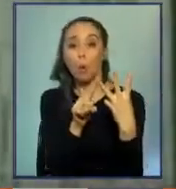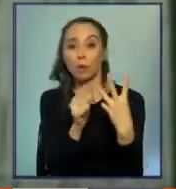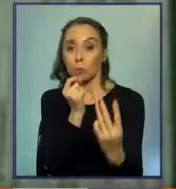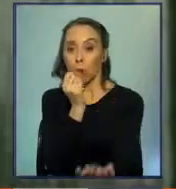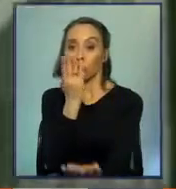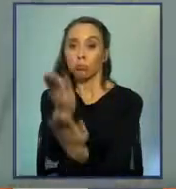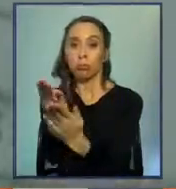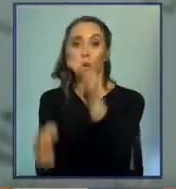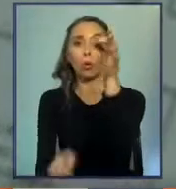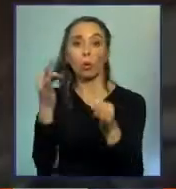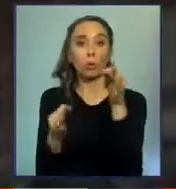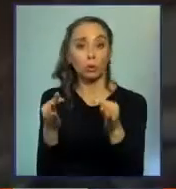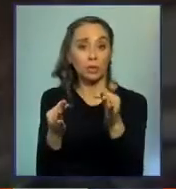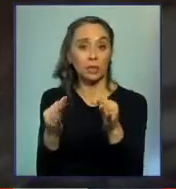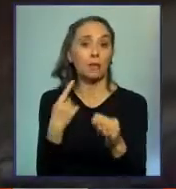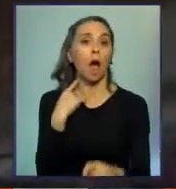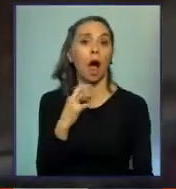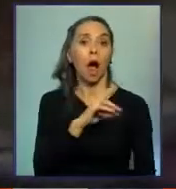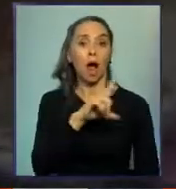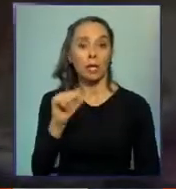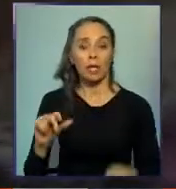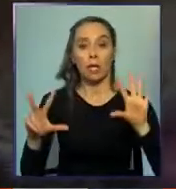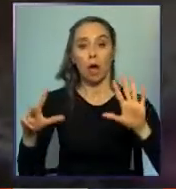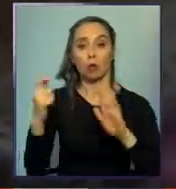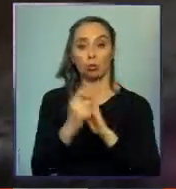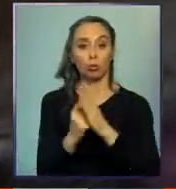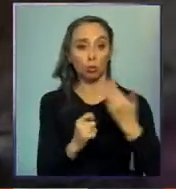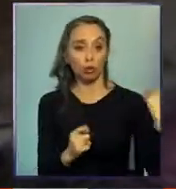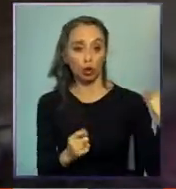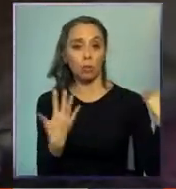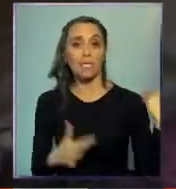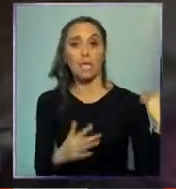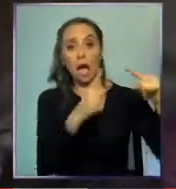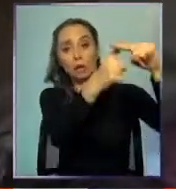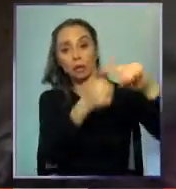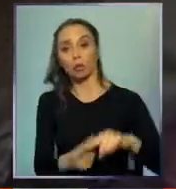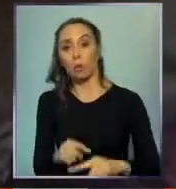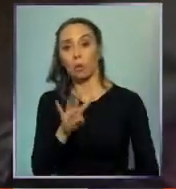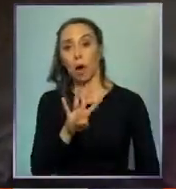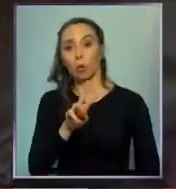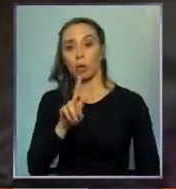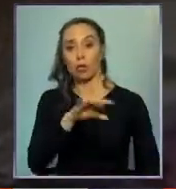querella ante la justicia, que en los últimos 8 meses suma 42 profesionales denunciados.